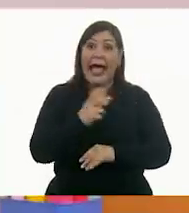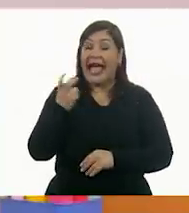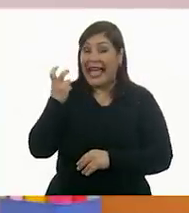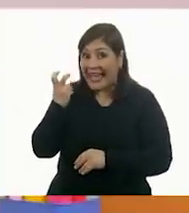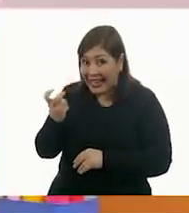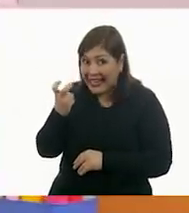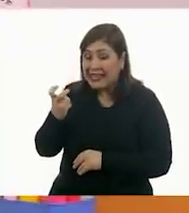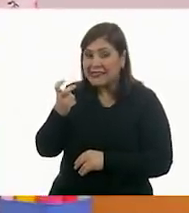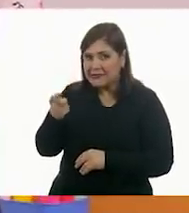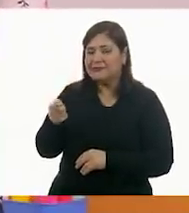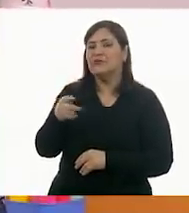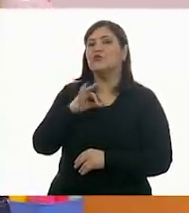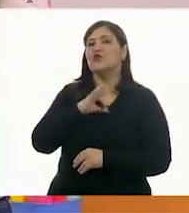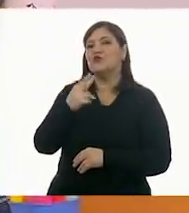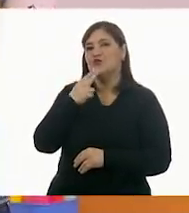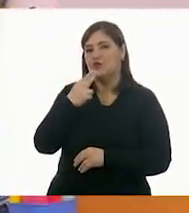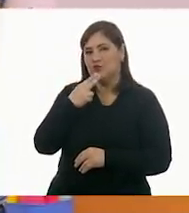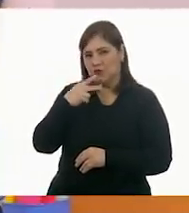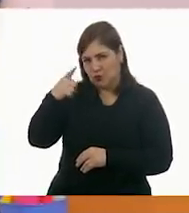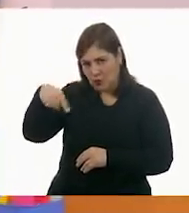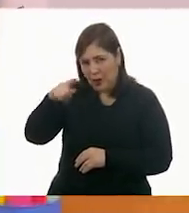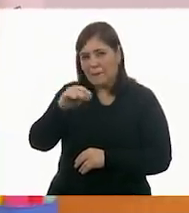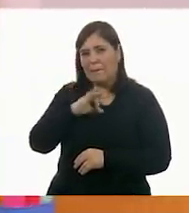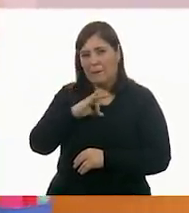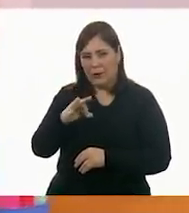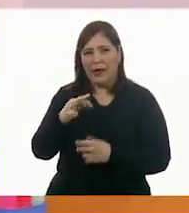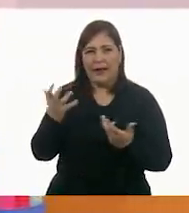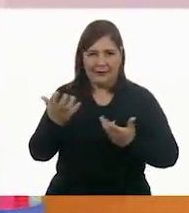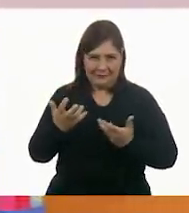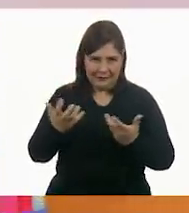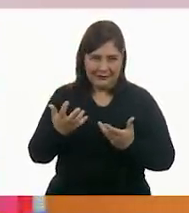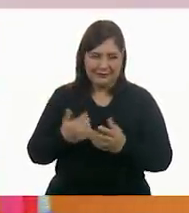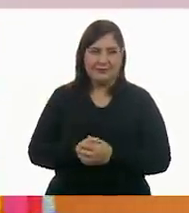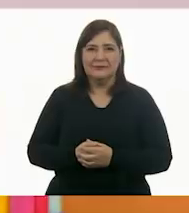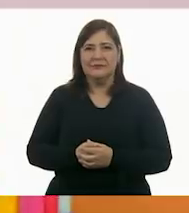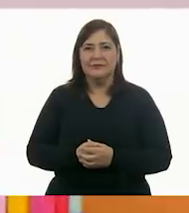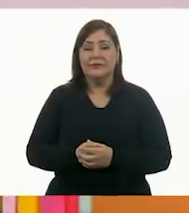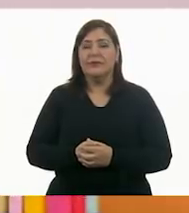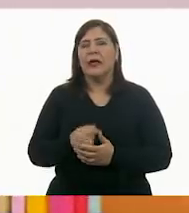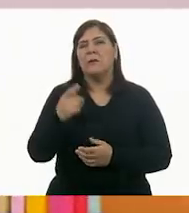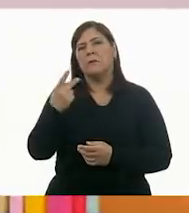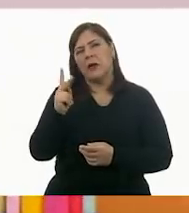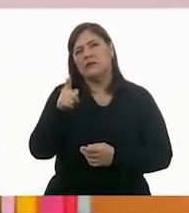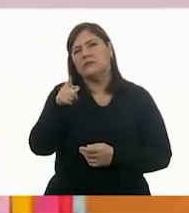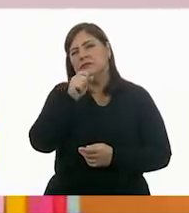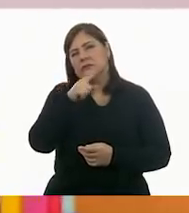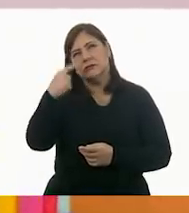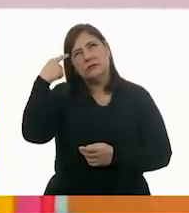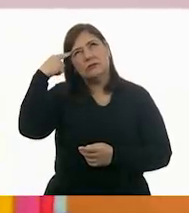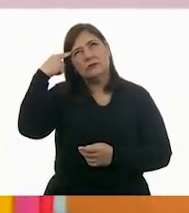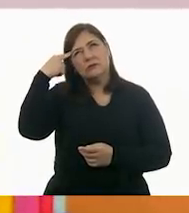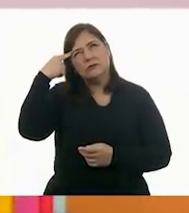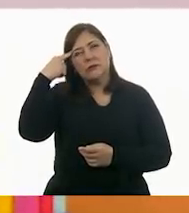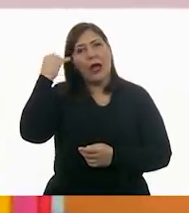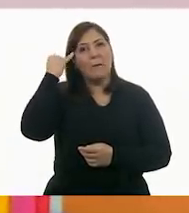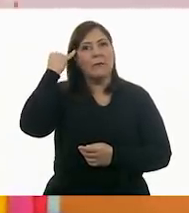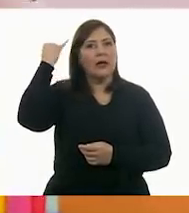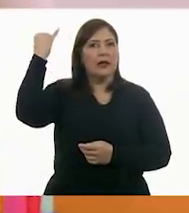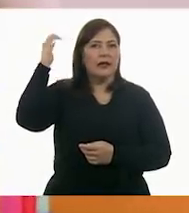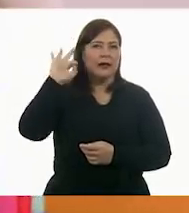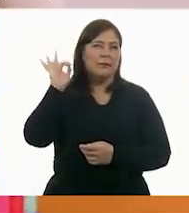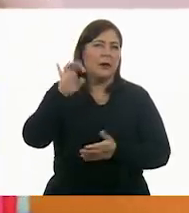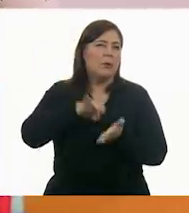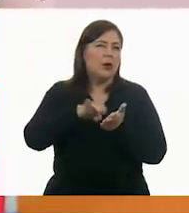nuestra primera herramienta que tú la puedes usar. Pero fíjate, vamos a imaginarnos que esta botella es nuestro